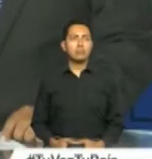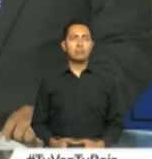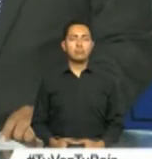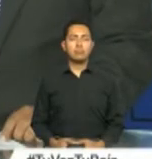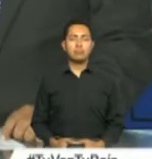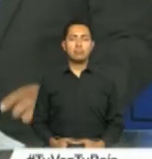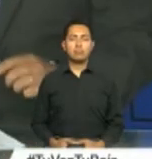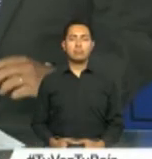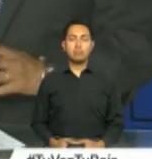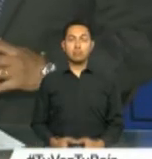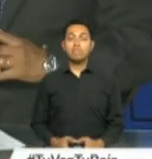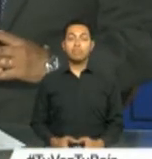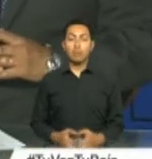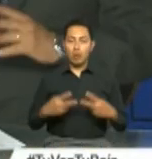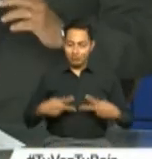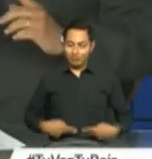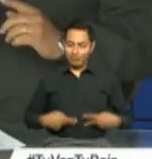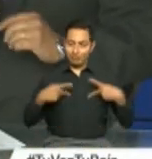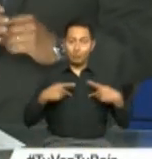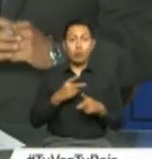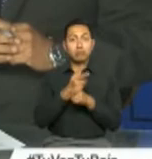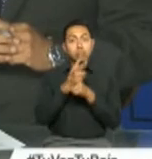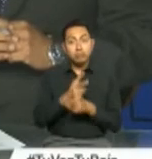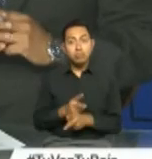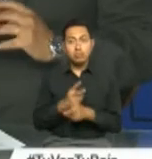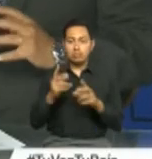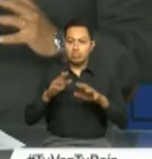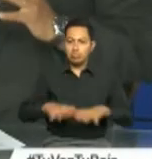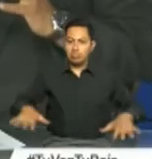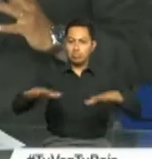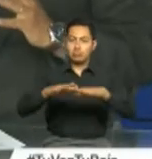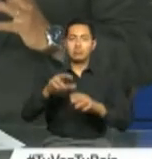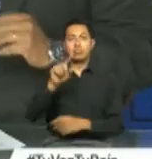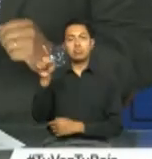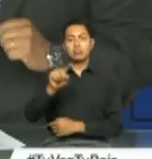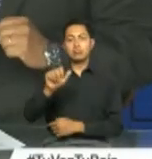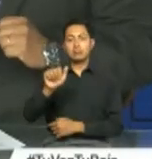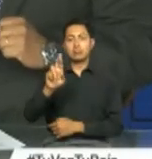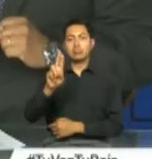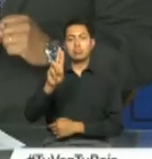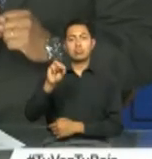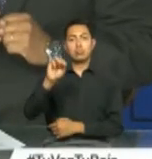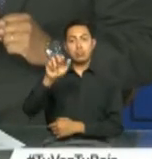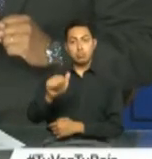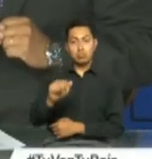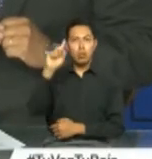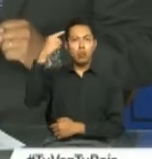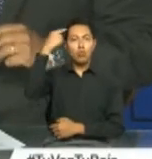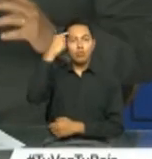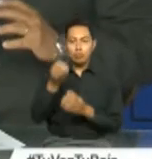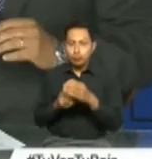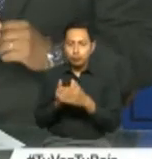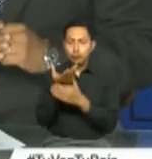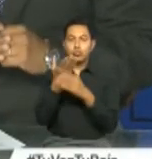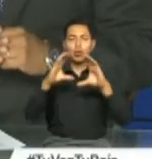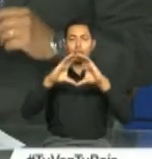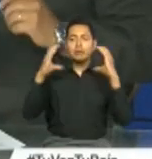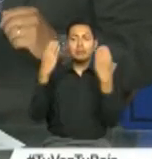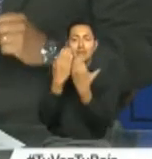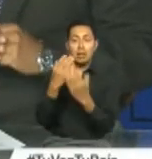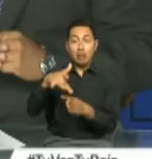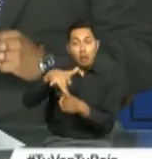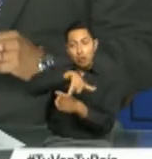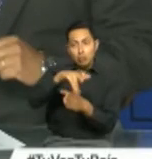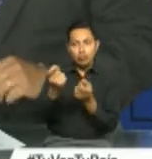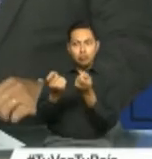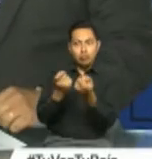Con el fin de proteger la vida de los habitantes de Zaruma y Portobelo, el gobierno creó un comité para atender la situación de riesgo en esa zona. Veamos